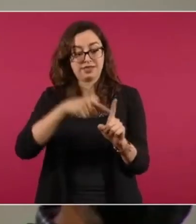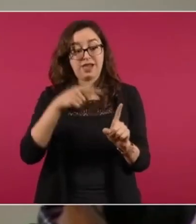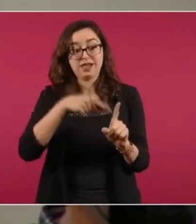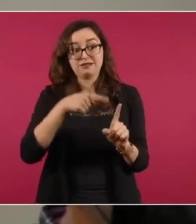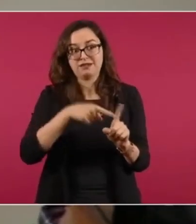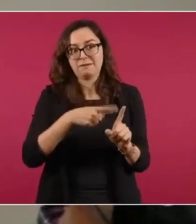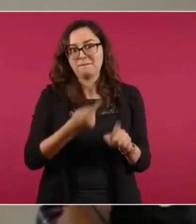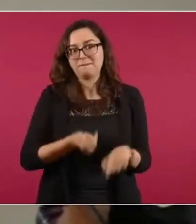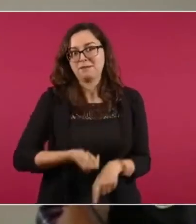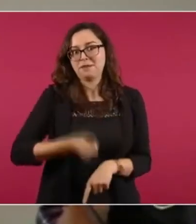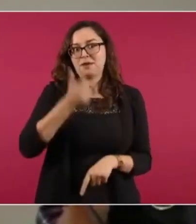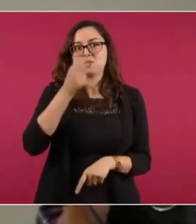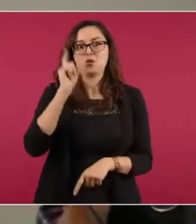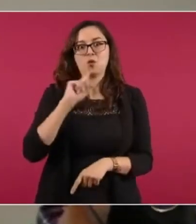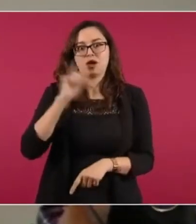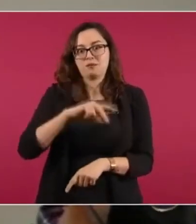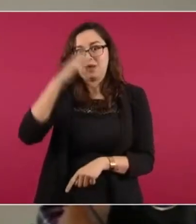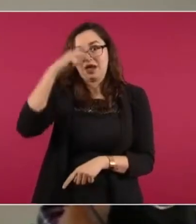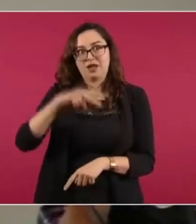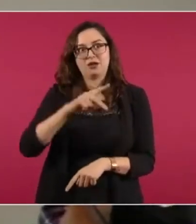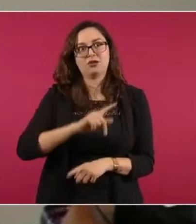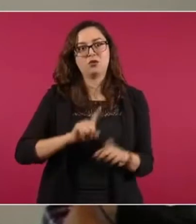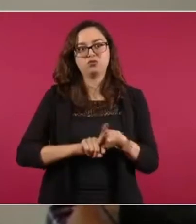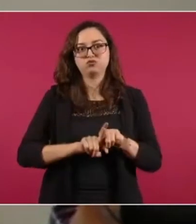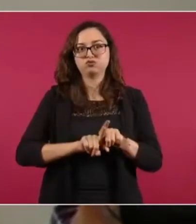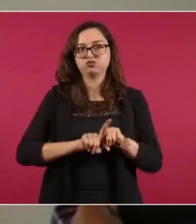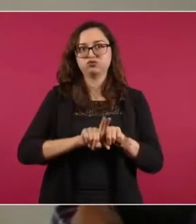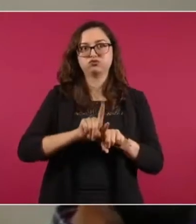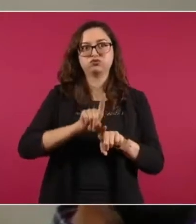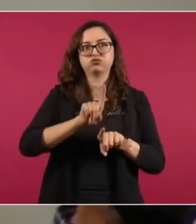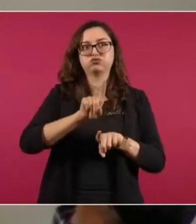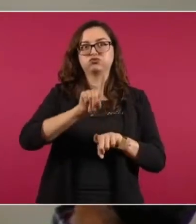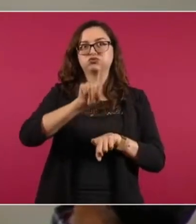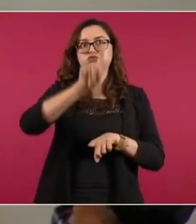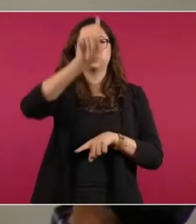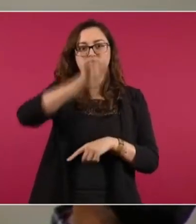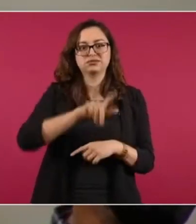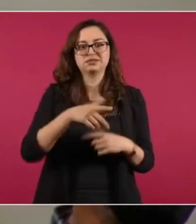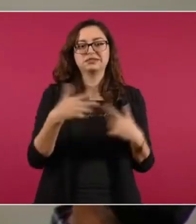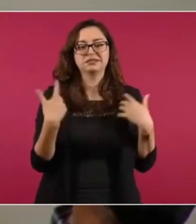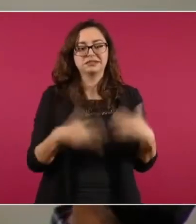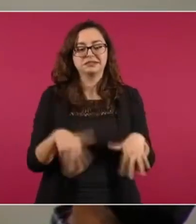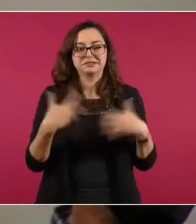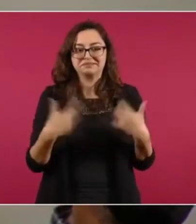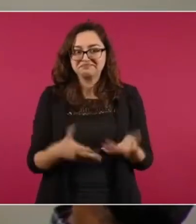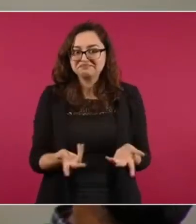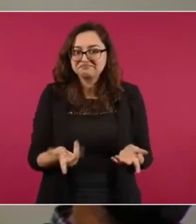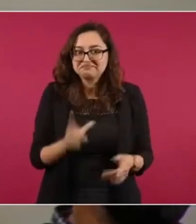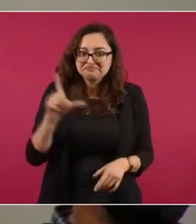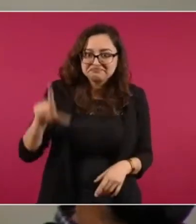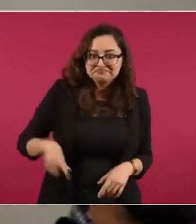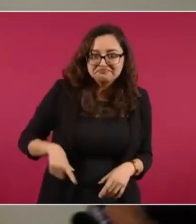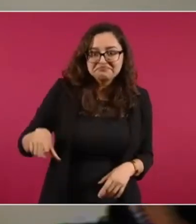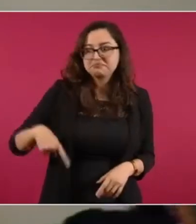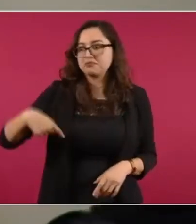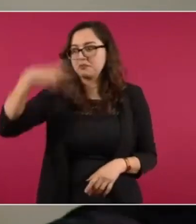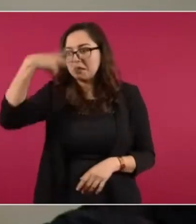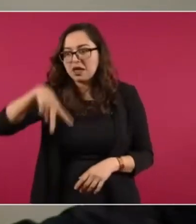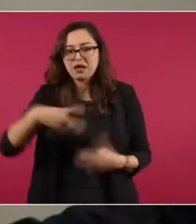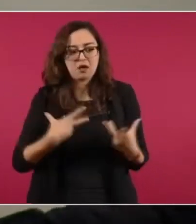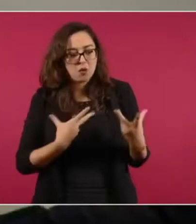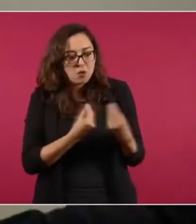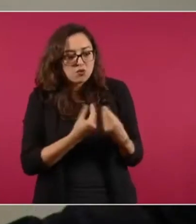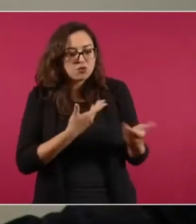el espacio exterior. Saber si desde su gobierno se tienen planeados proyectos con ella desde la Agencia